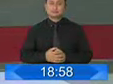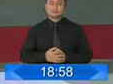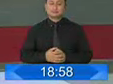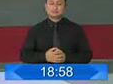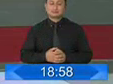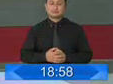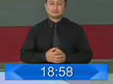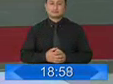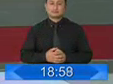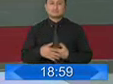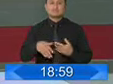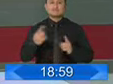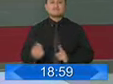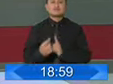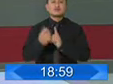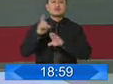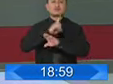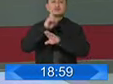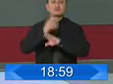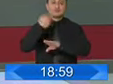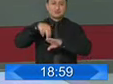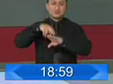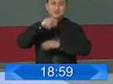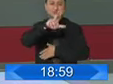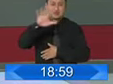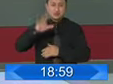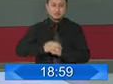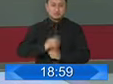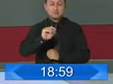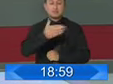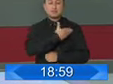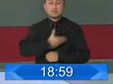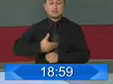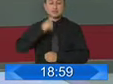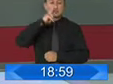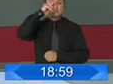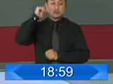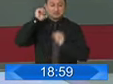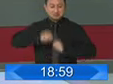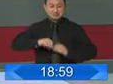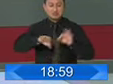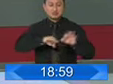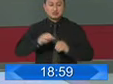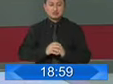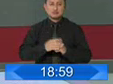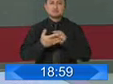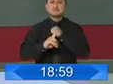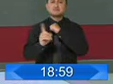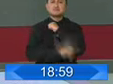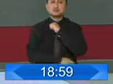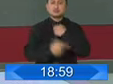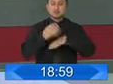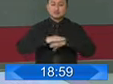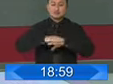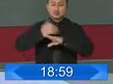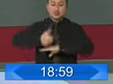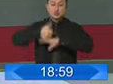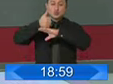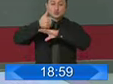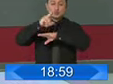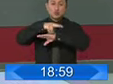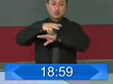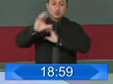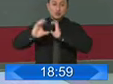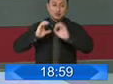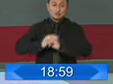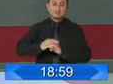Durante el encuentro de la Dirección Nacional de Alianza País, el presidente de la República, Rafael Correa, se refirió a la sanción interpuesta por la Supercop a 7 medios